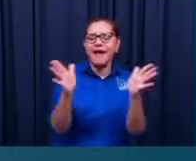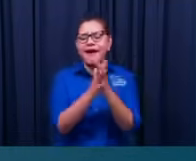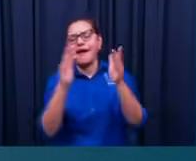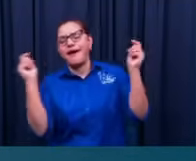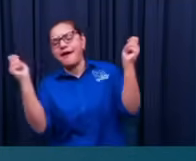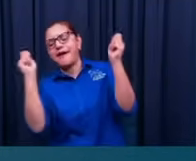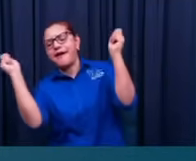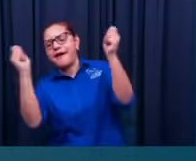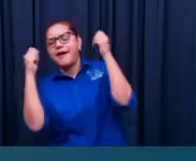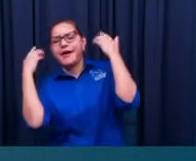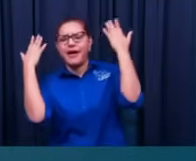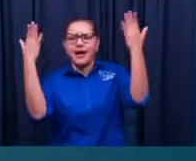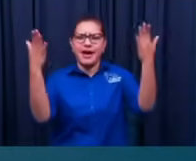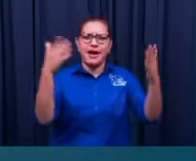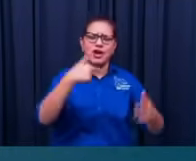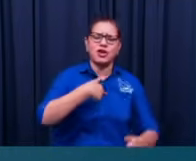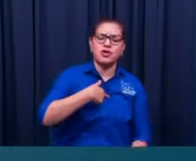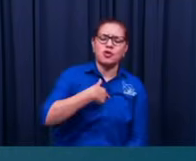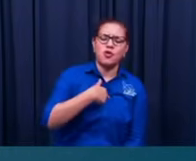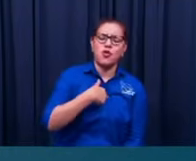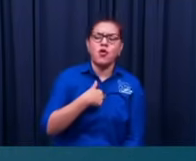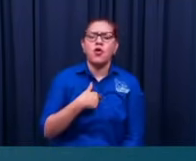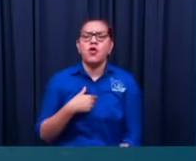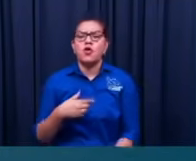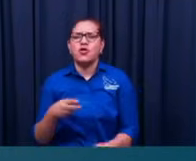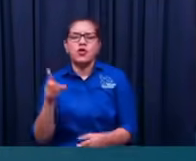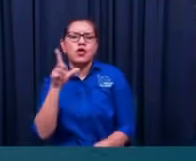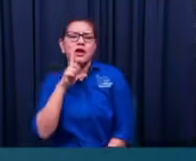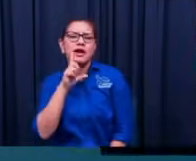de oficialidad me nombraron anciano.